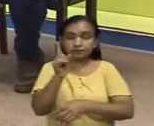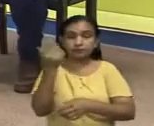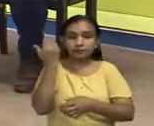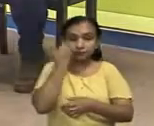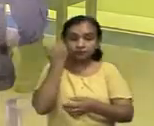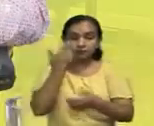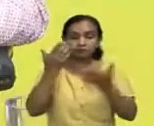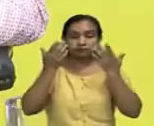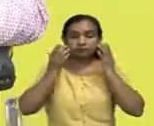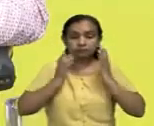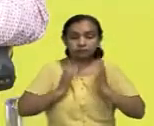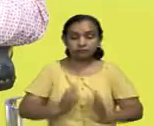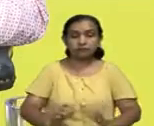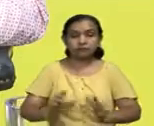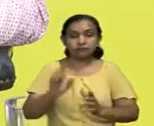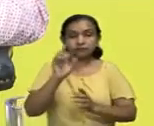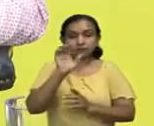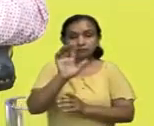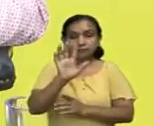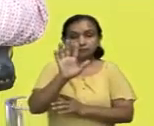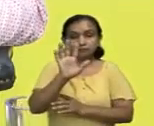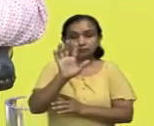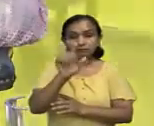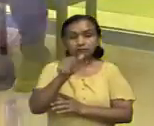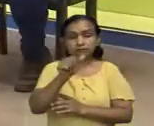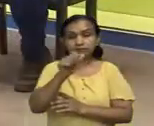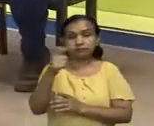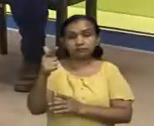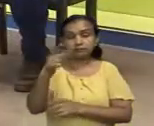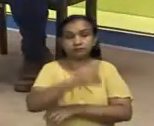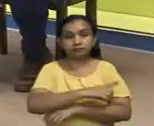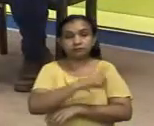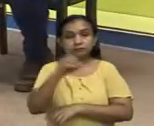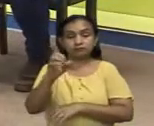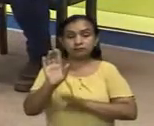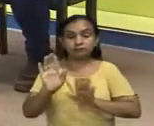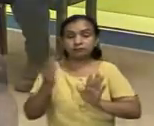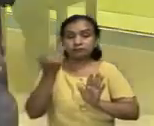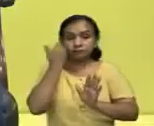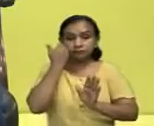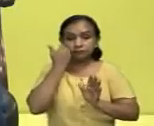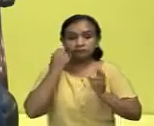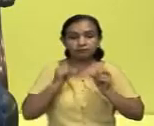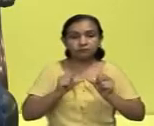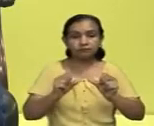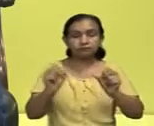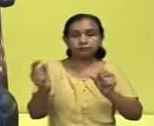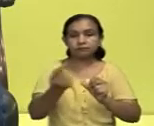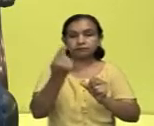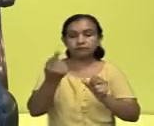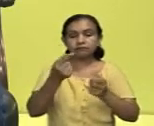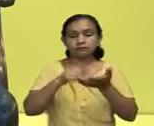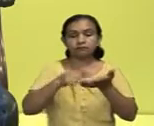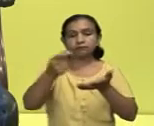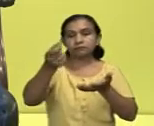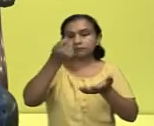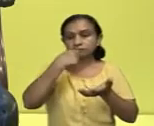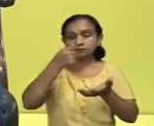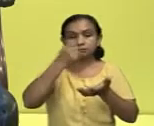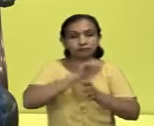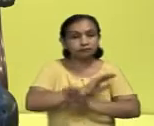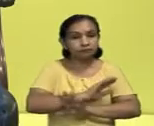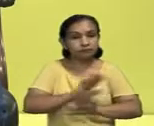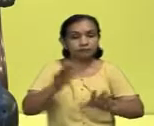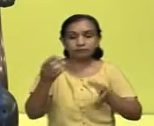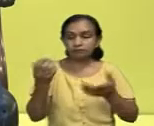sale del cuerpo entre 5 o 7 días, lo que dura el periodo de la enfermedad. Entonces, por eso solo damos acetaminofén para la fiebre, para